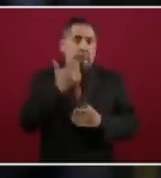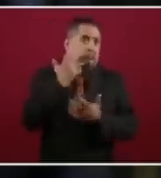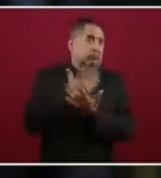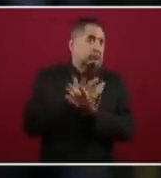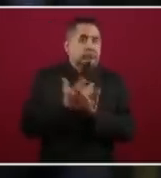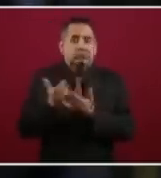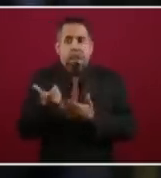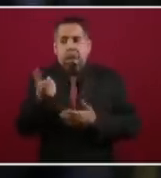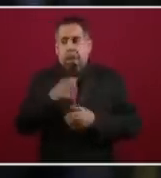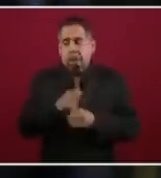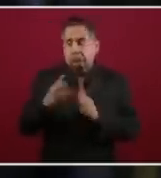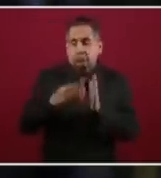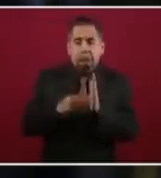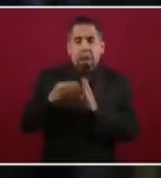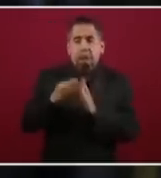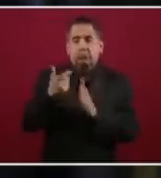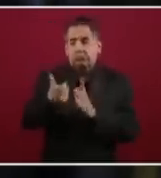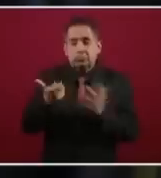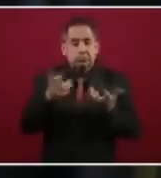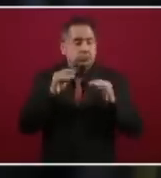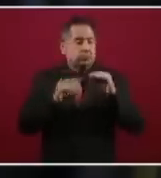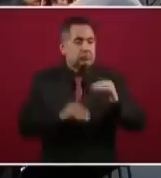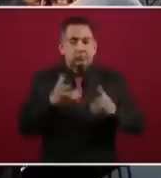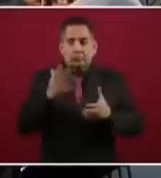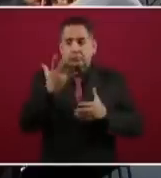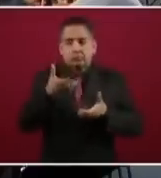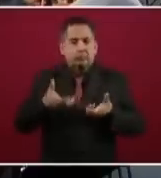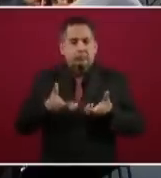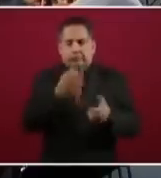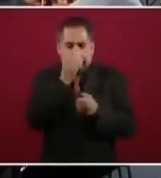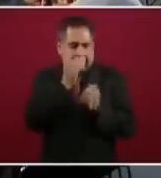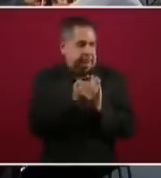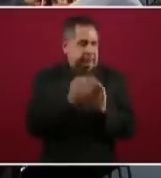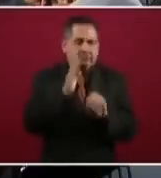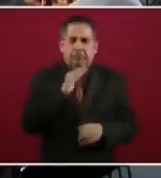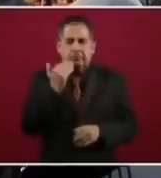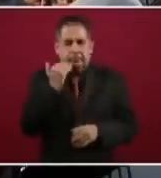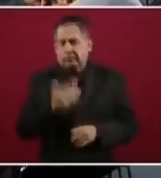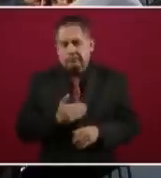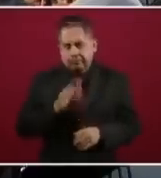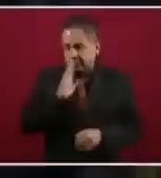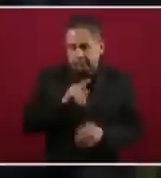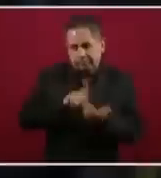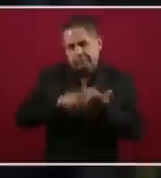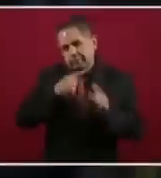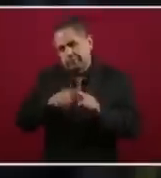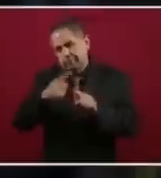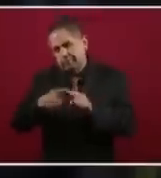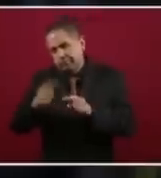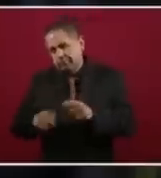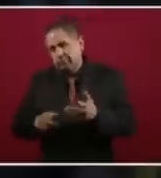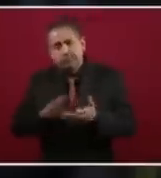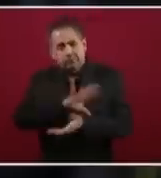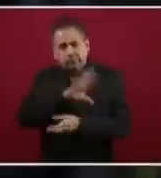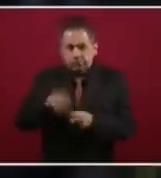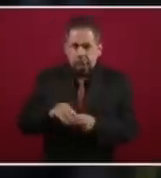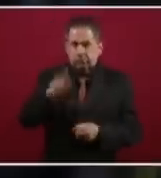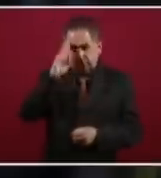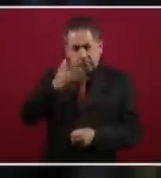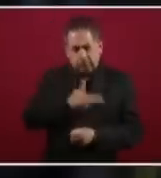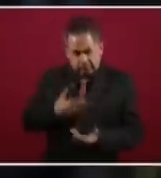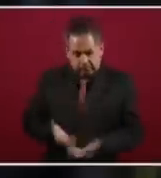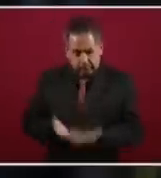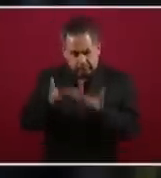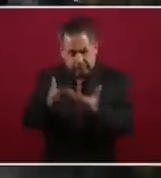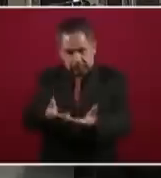que por 3 millones de pesos se hicieron 5 calles muy pequeñas y mal hechas, y entre otras cosas. Esos documentos, señor presidente,